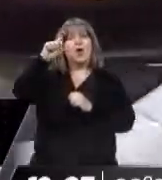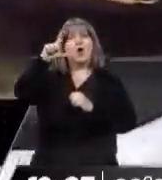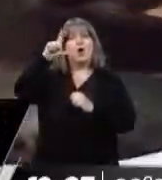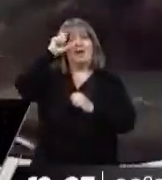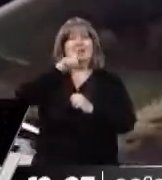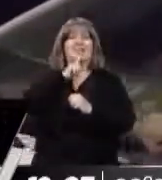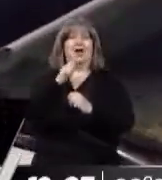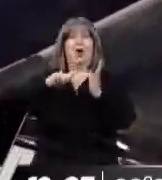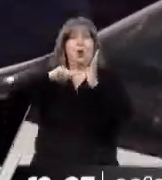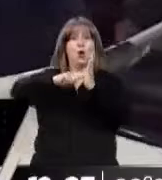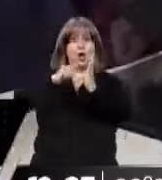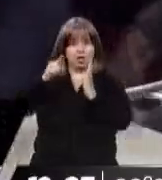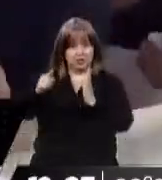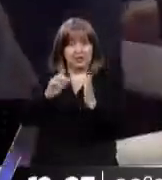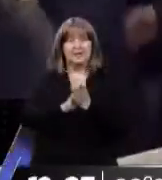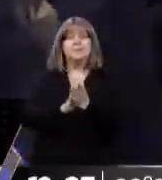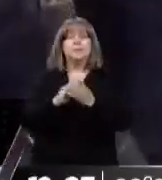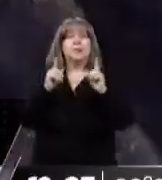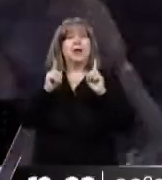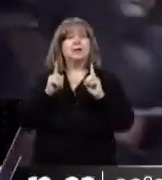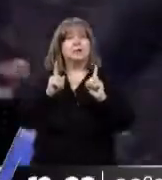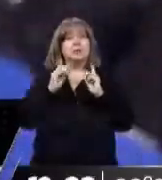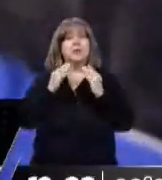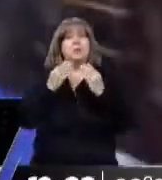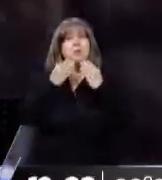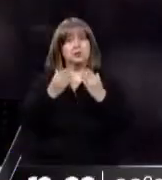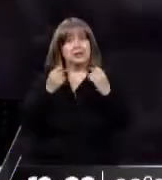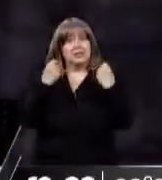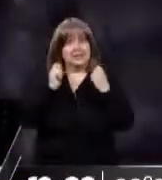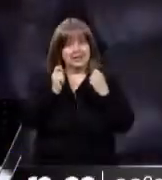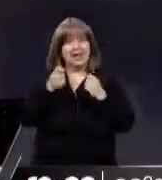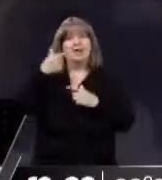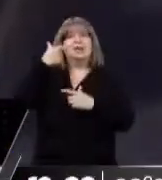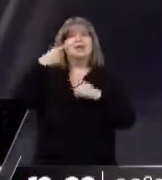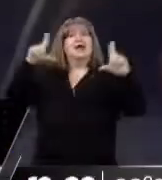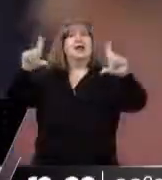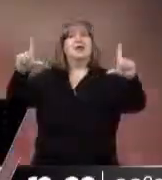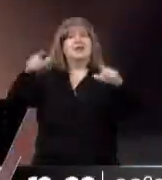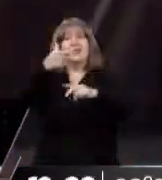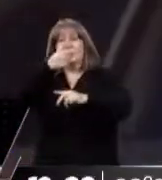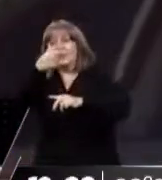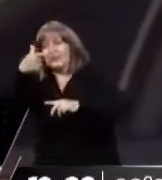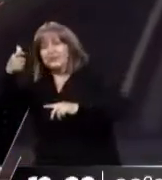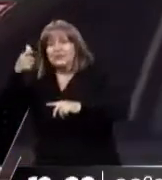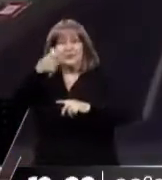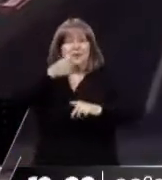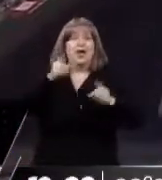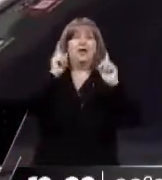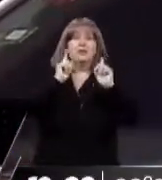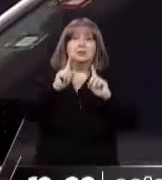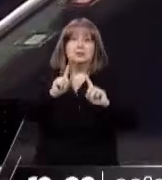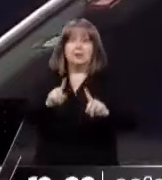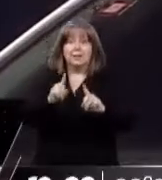esto ha ayudado mucho las cámaras no solamente de televisión que van mostrando el día a día de la